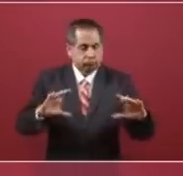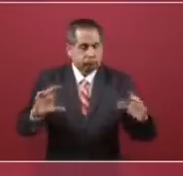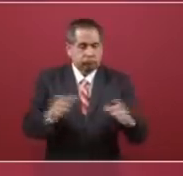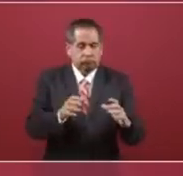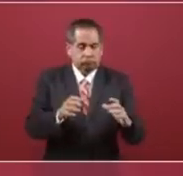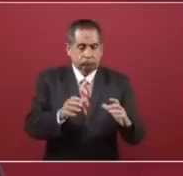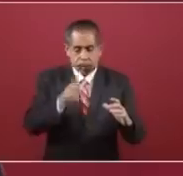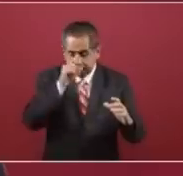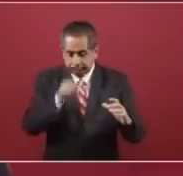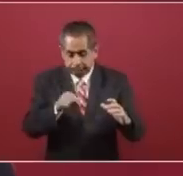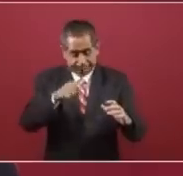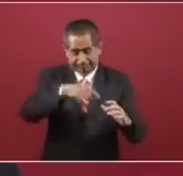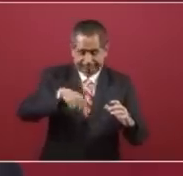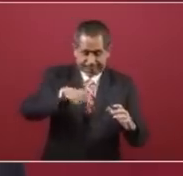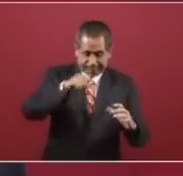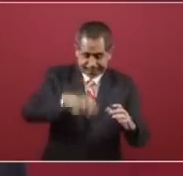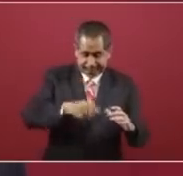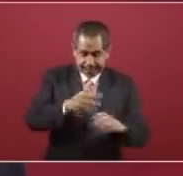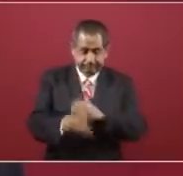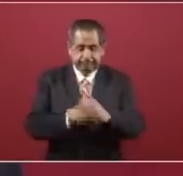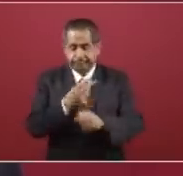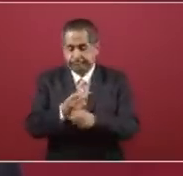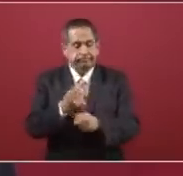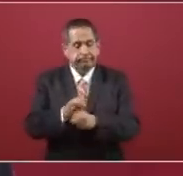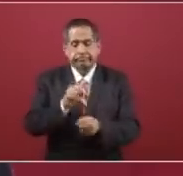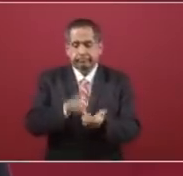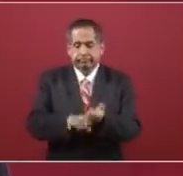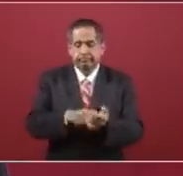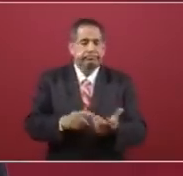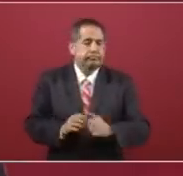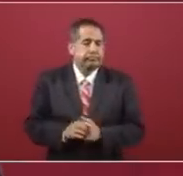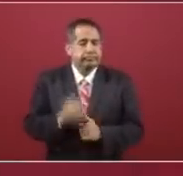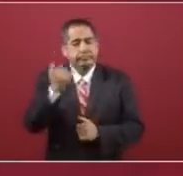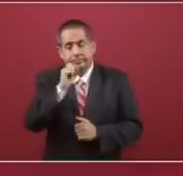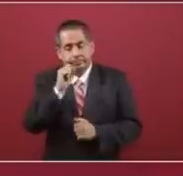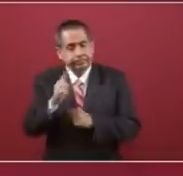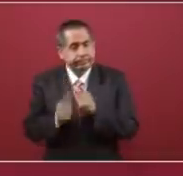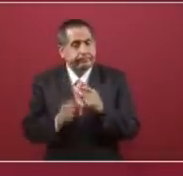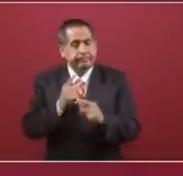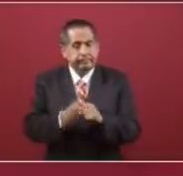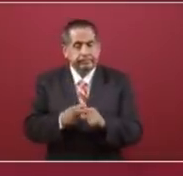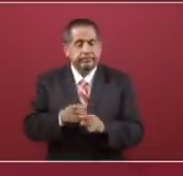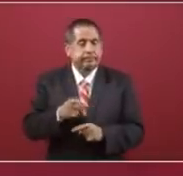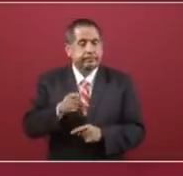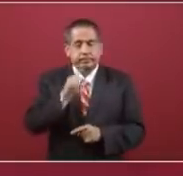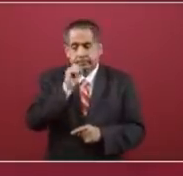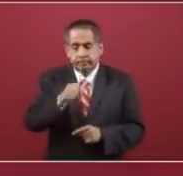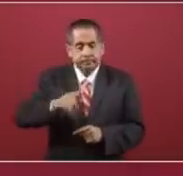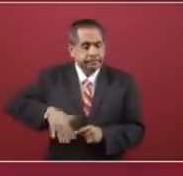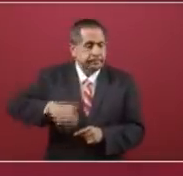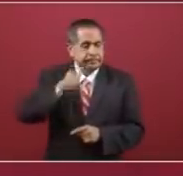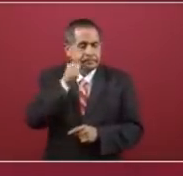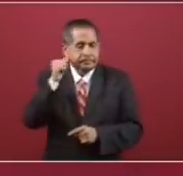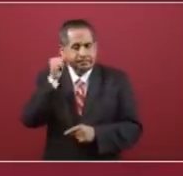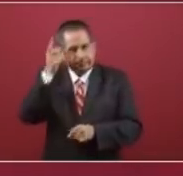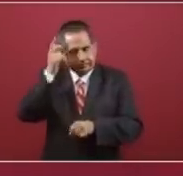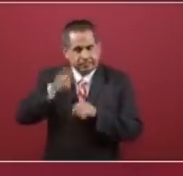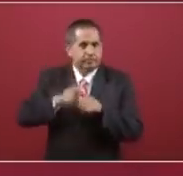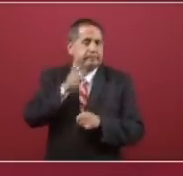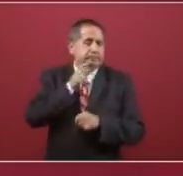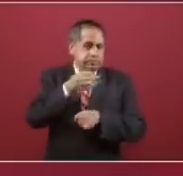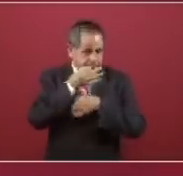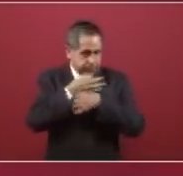Se desintegra. Ahora tenemos estos contratos, pero además como lo informó ayer el director de